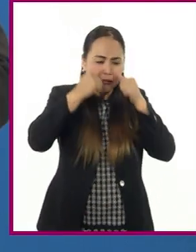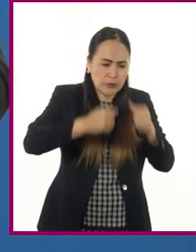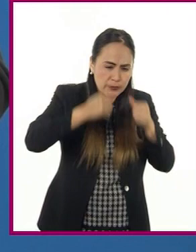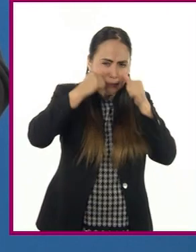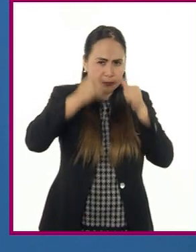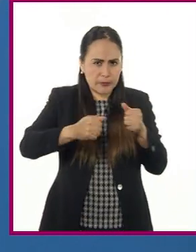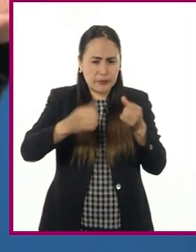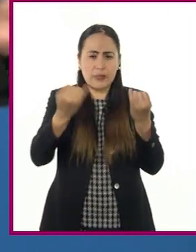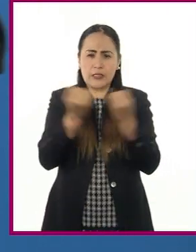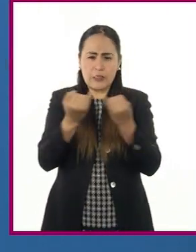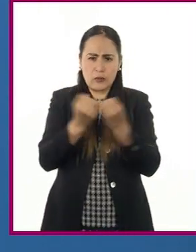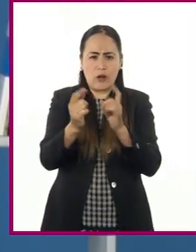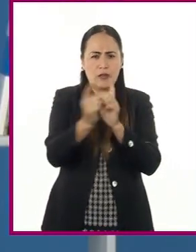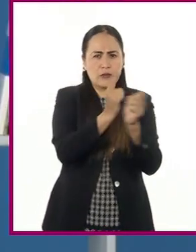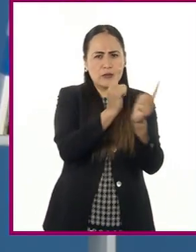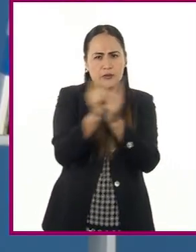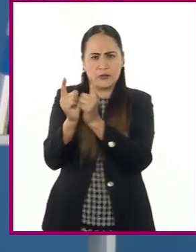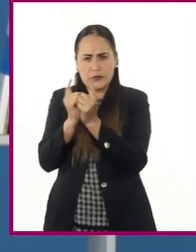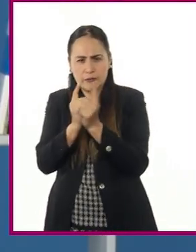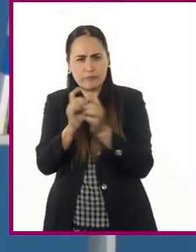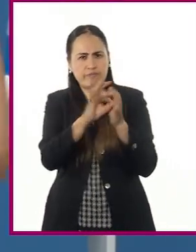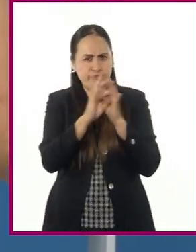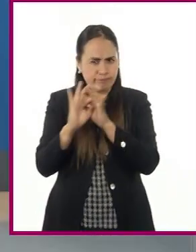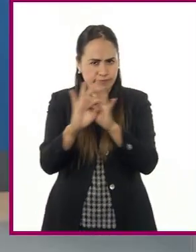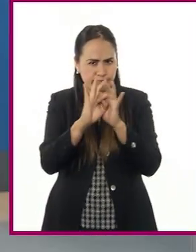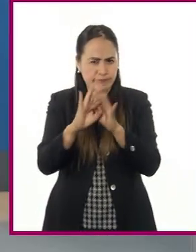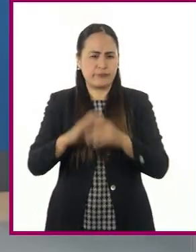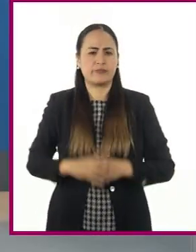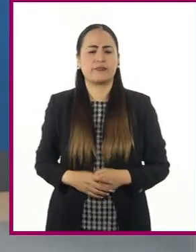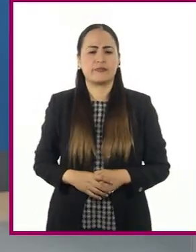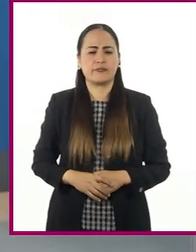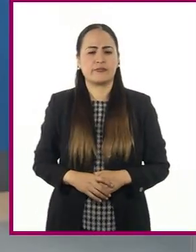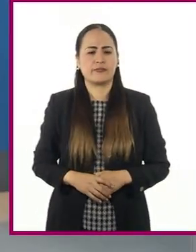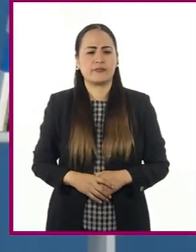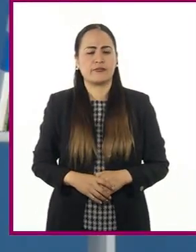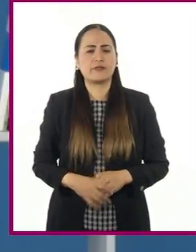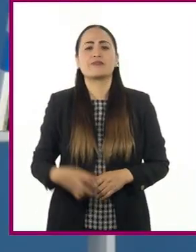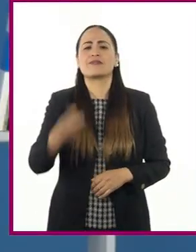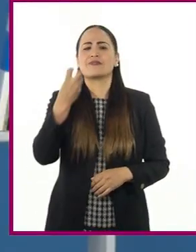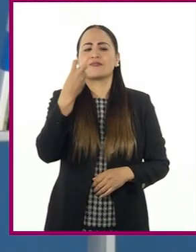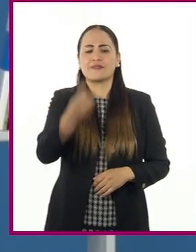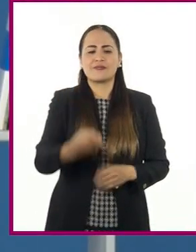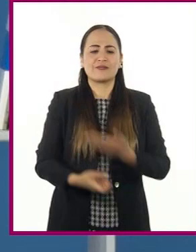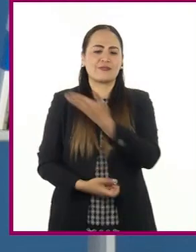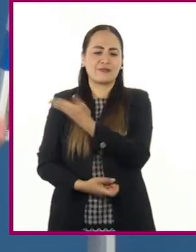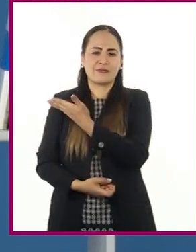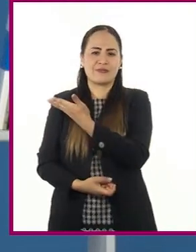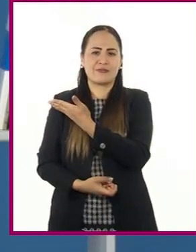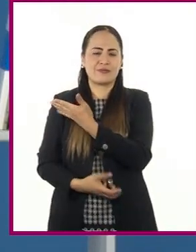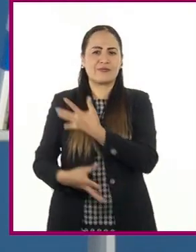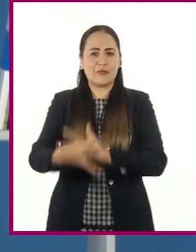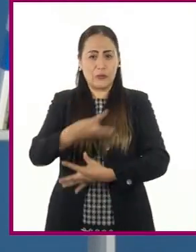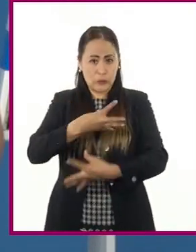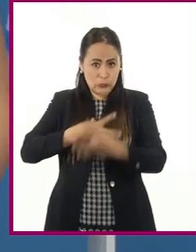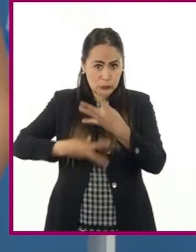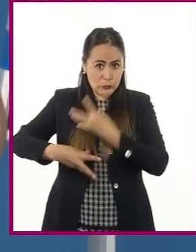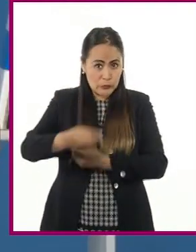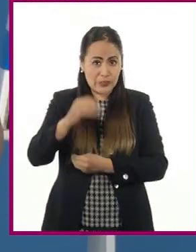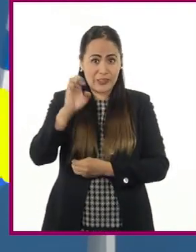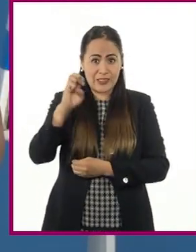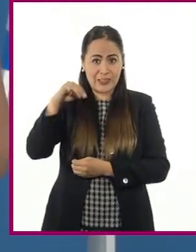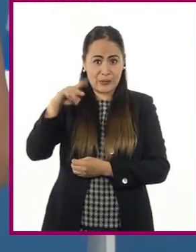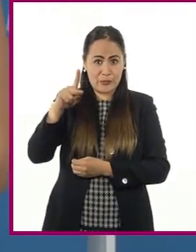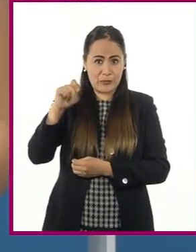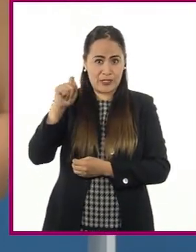y mantener contacto con ellos. Maestra, esto es lo que llamamos empatía, ¿verdad?